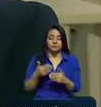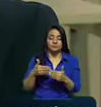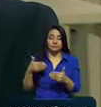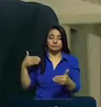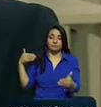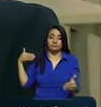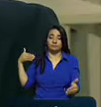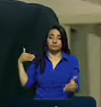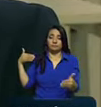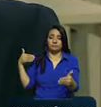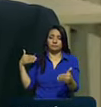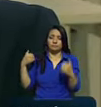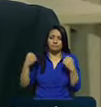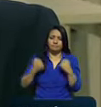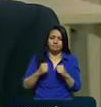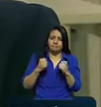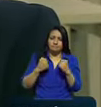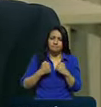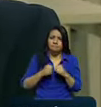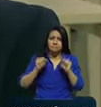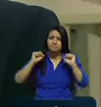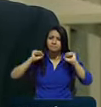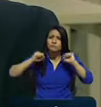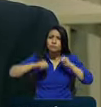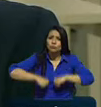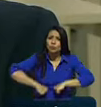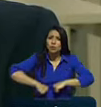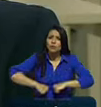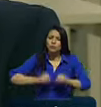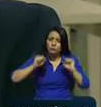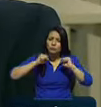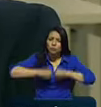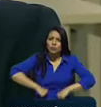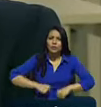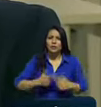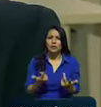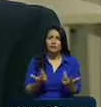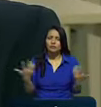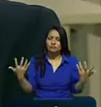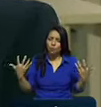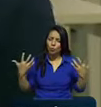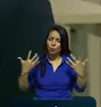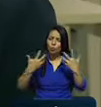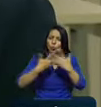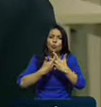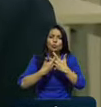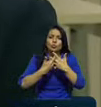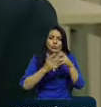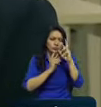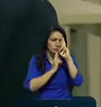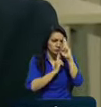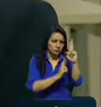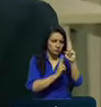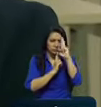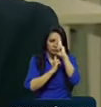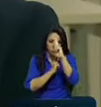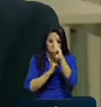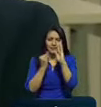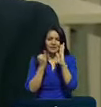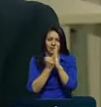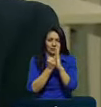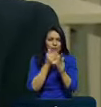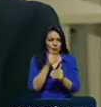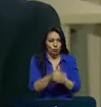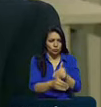una demostración de que sí es posible trabajar de manera conjuntamente, respetando las identidades y los procesos que tiene